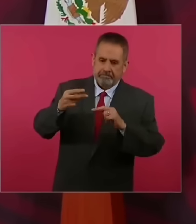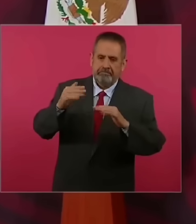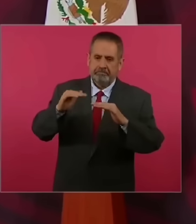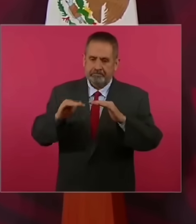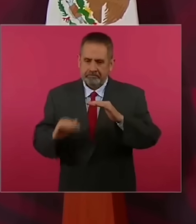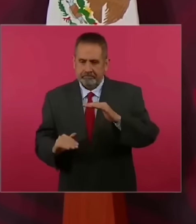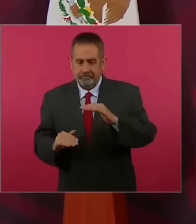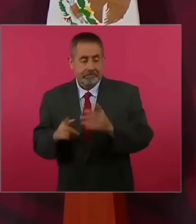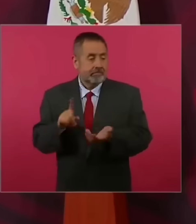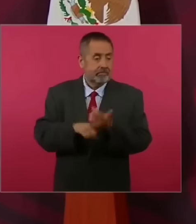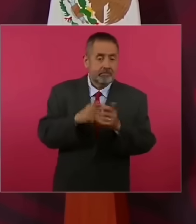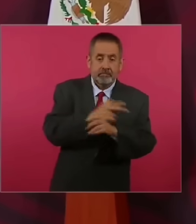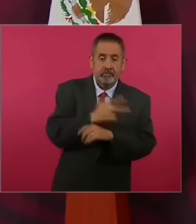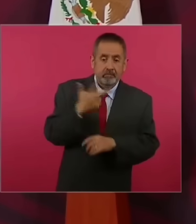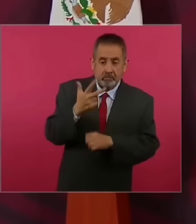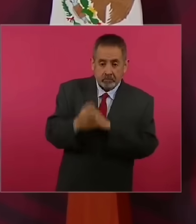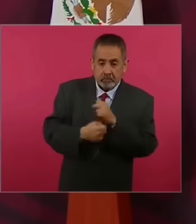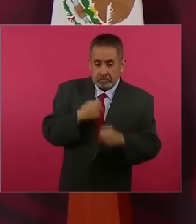8 años.